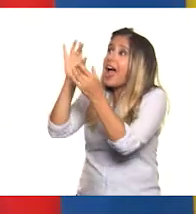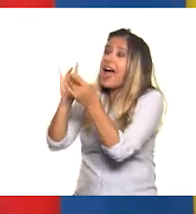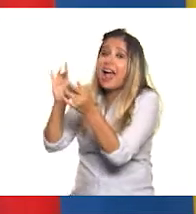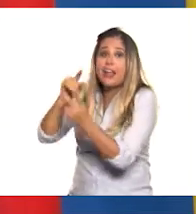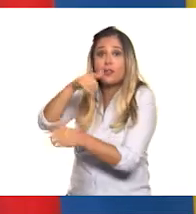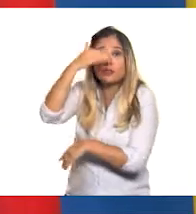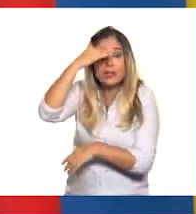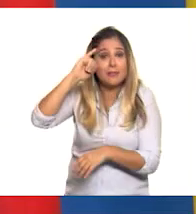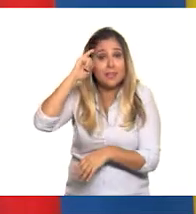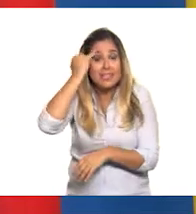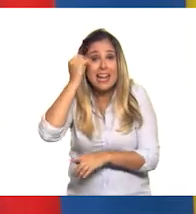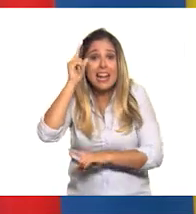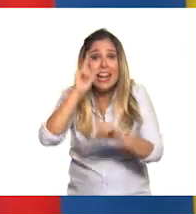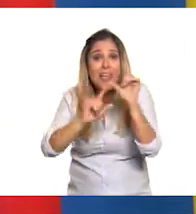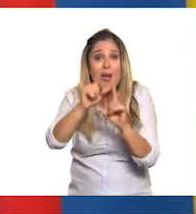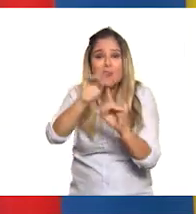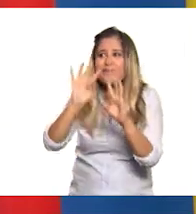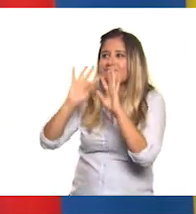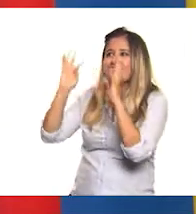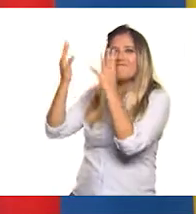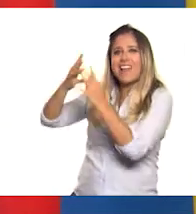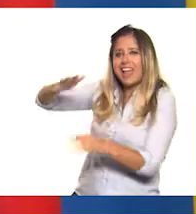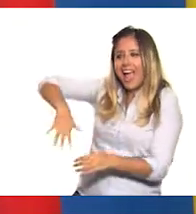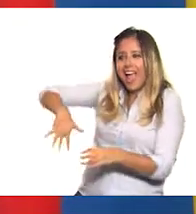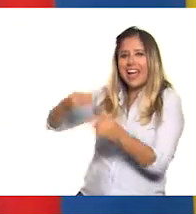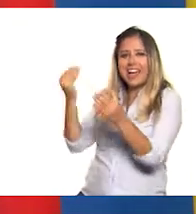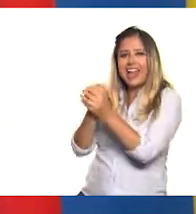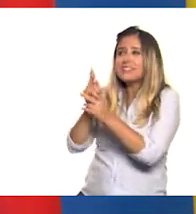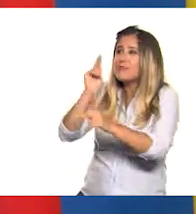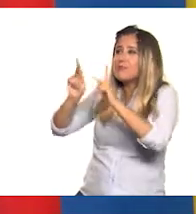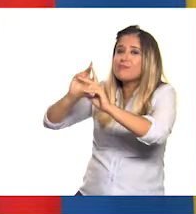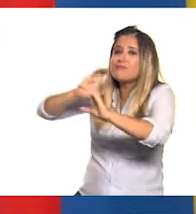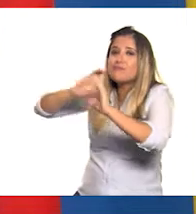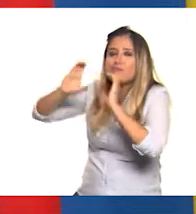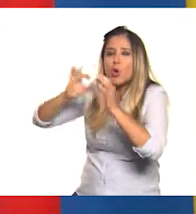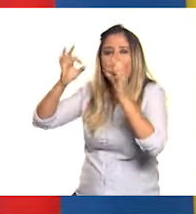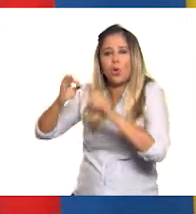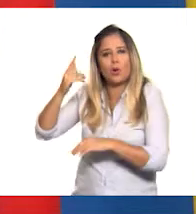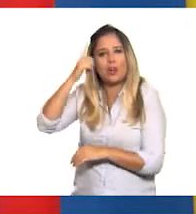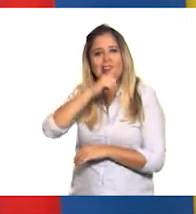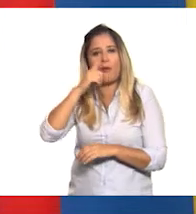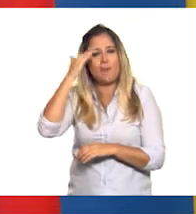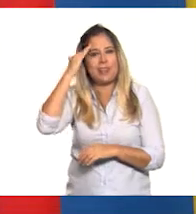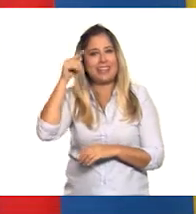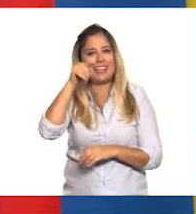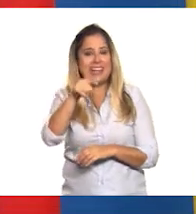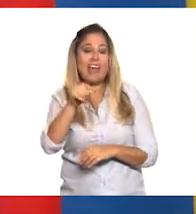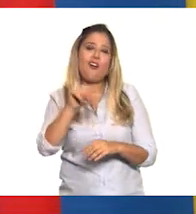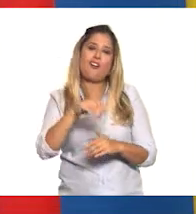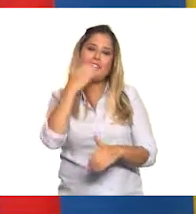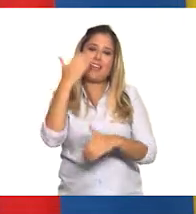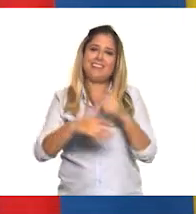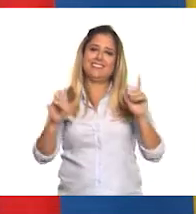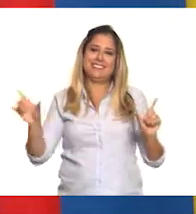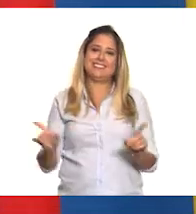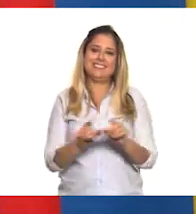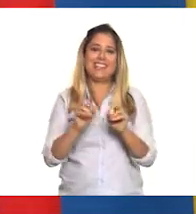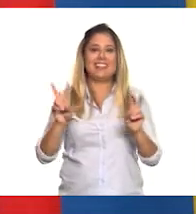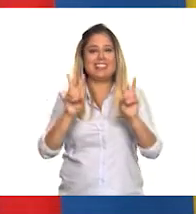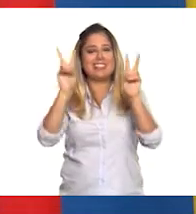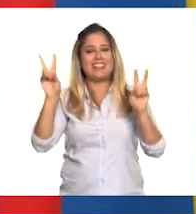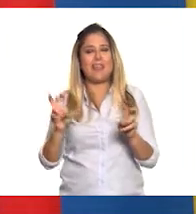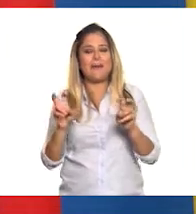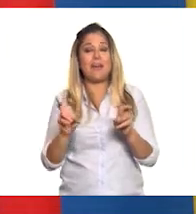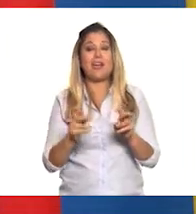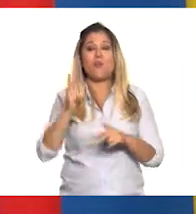lengua indígena, aprovecha este momento para practicarla y platica con tu familia en tu lengua materna. Por hoy hemos terminado con el tema y